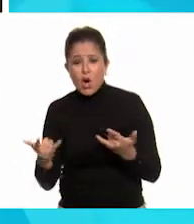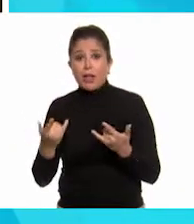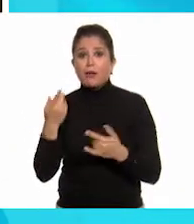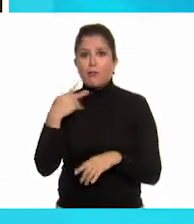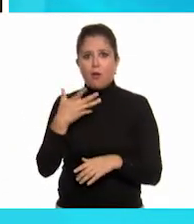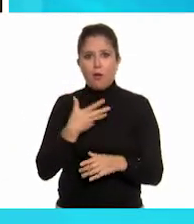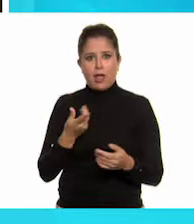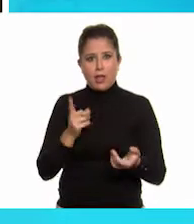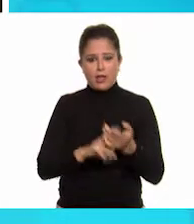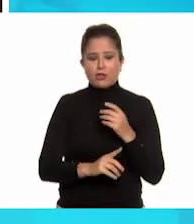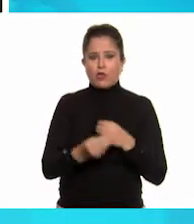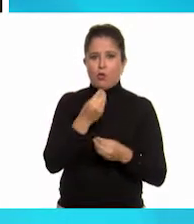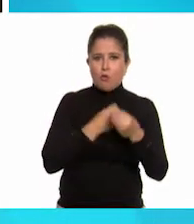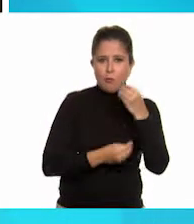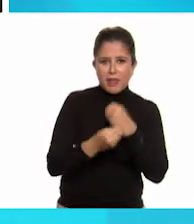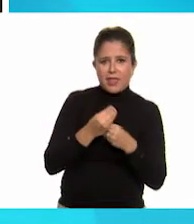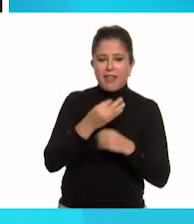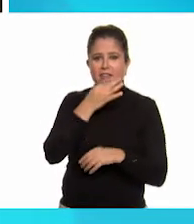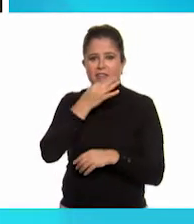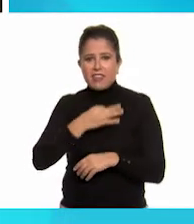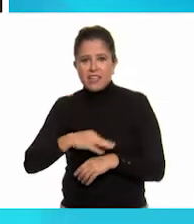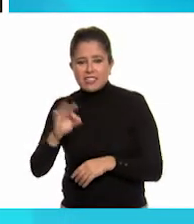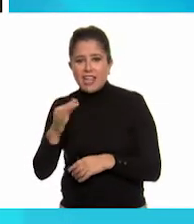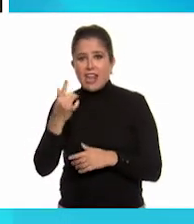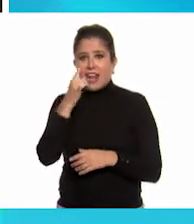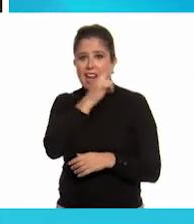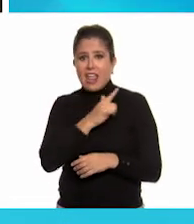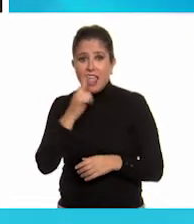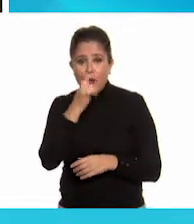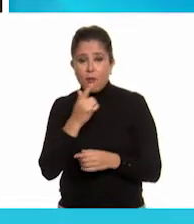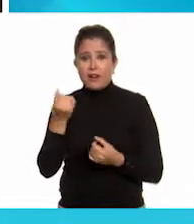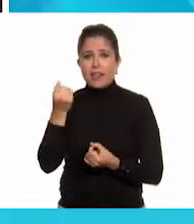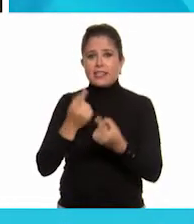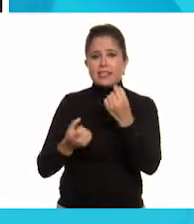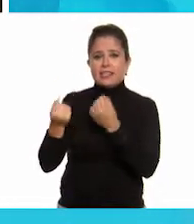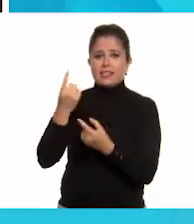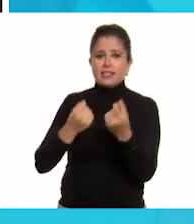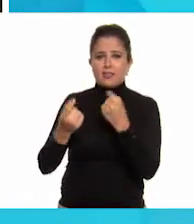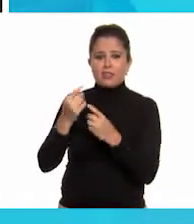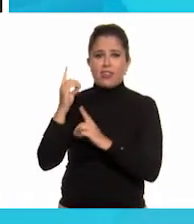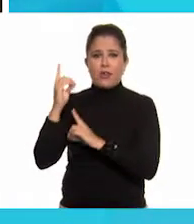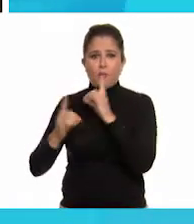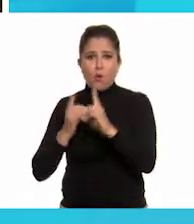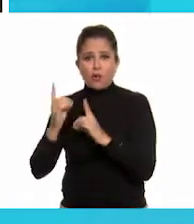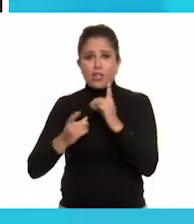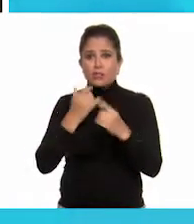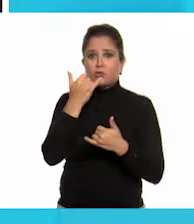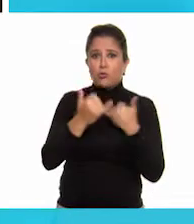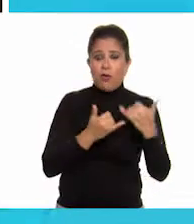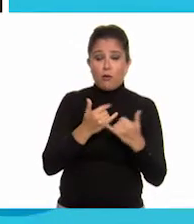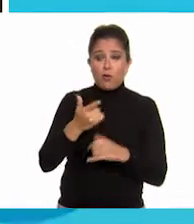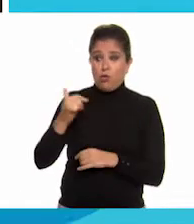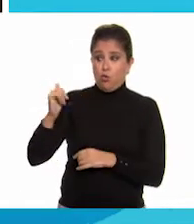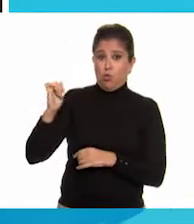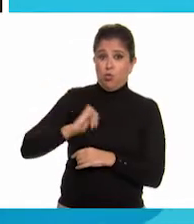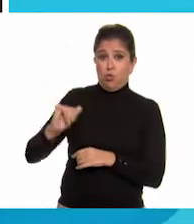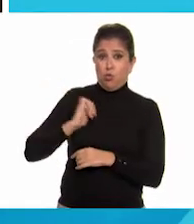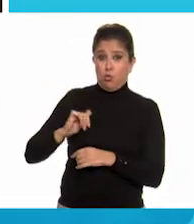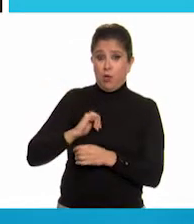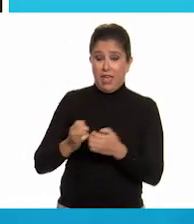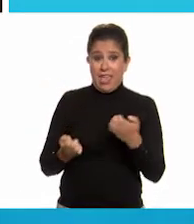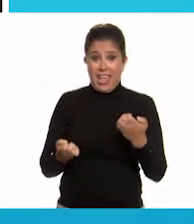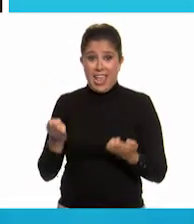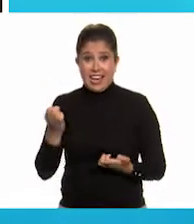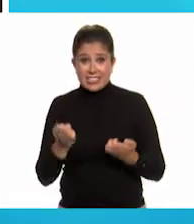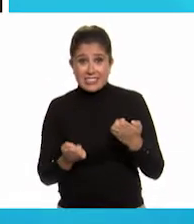gastronomía, en festividades, en la lengua y también en algunos juegos y deportes. Para nuestros antepasados, el ejercicio